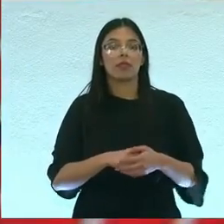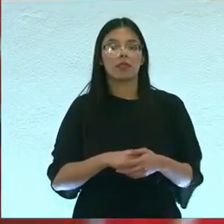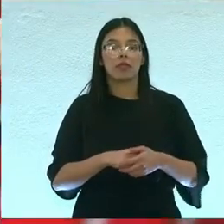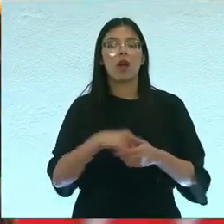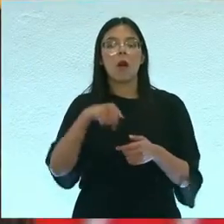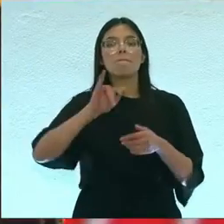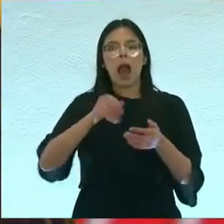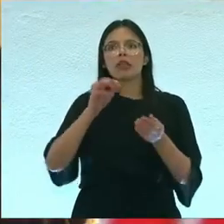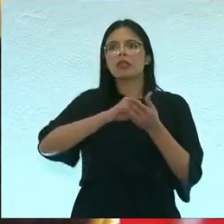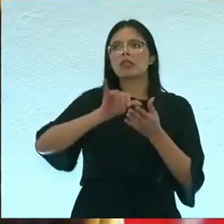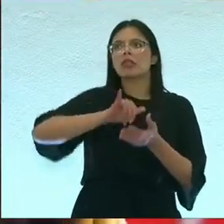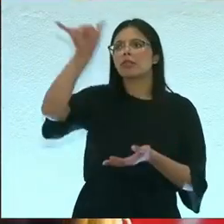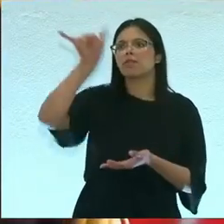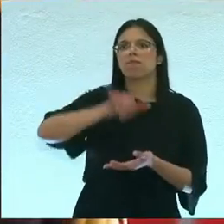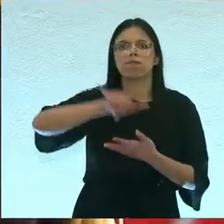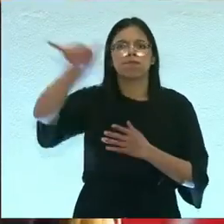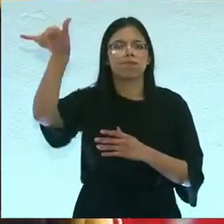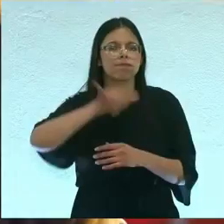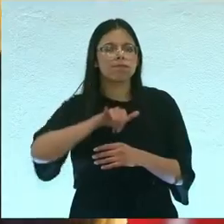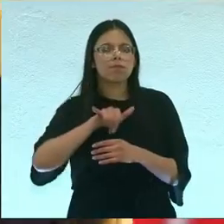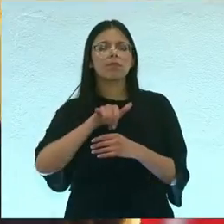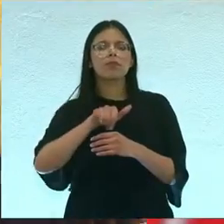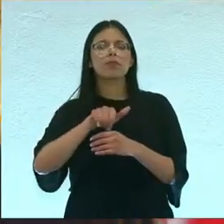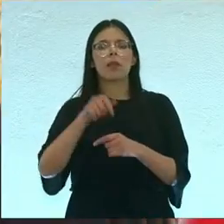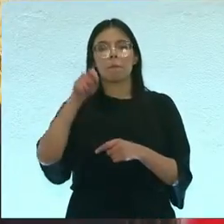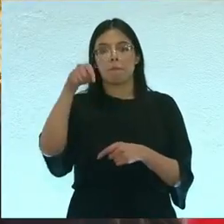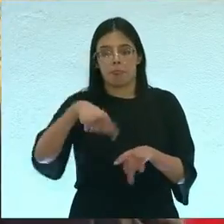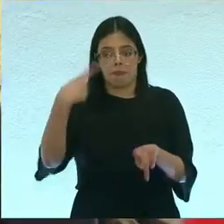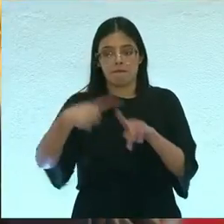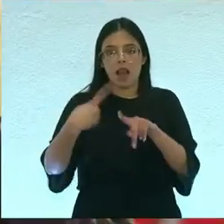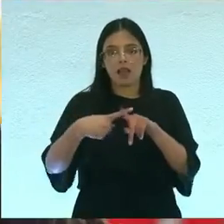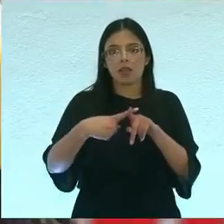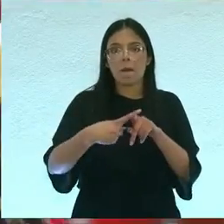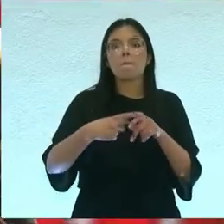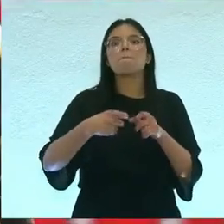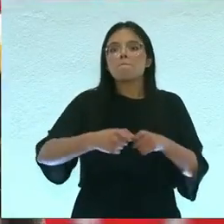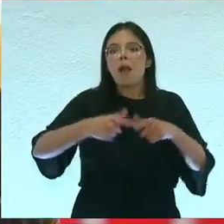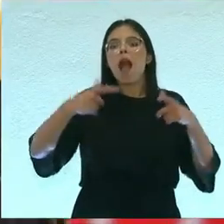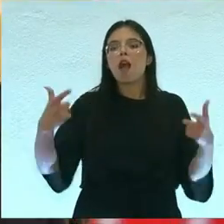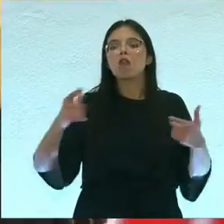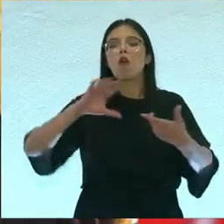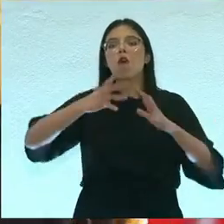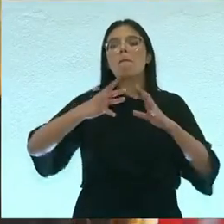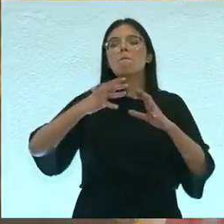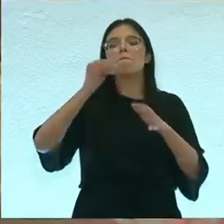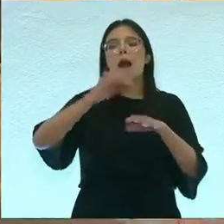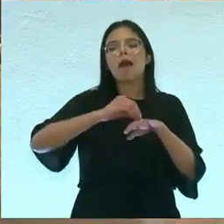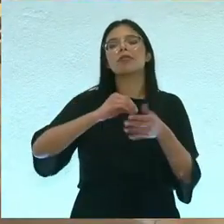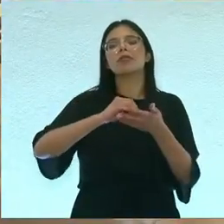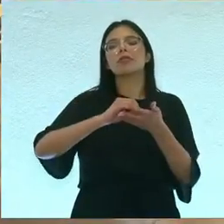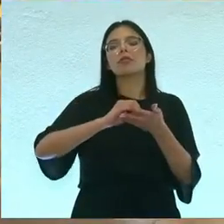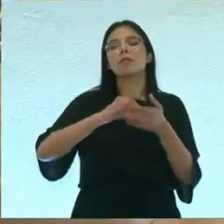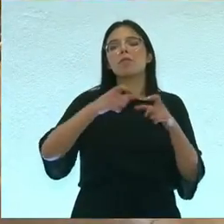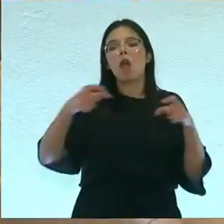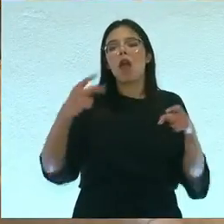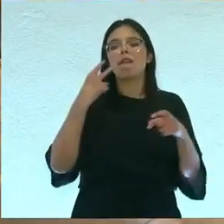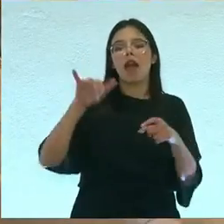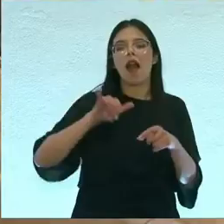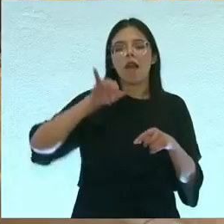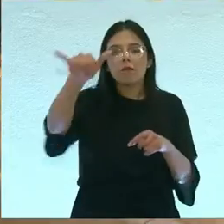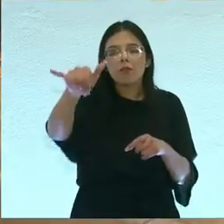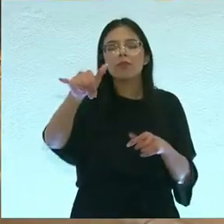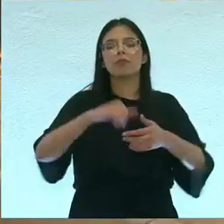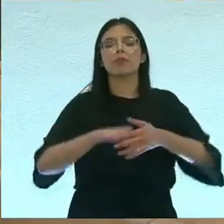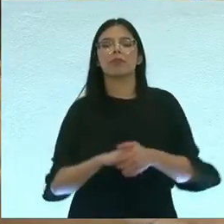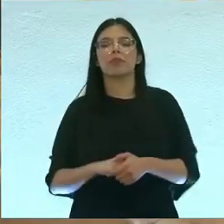aerolínea porque decidimos a partir de la fiesta ampliar la frecuencia y además con una tarifa plana